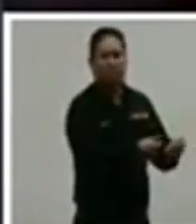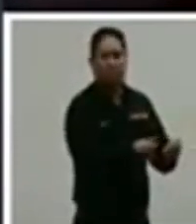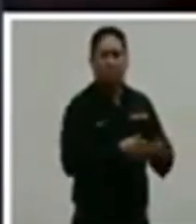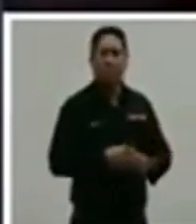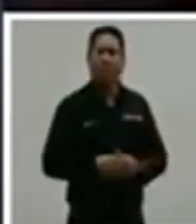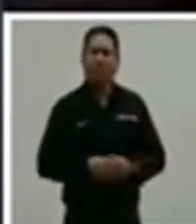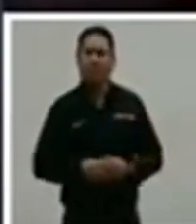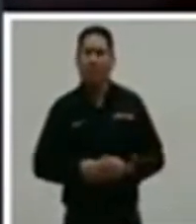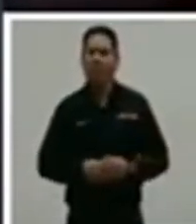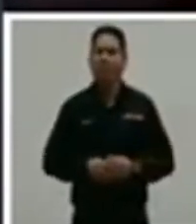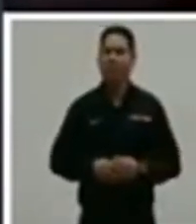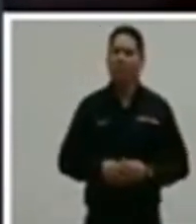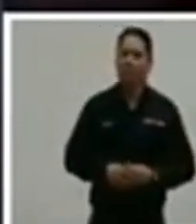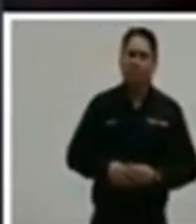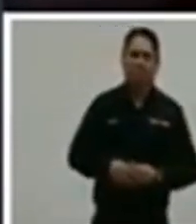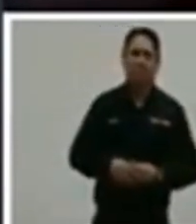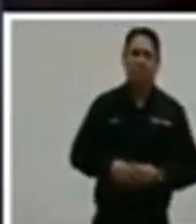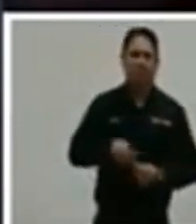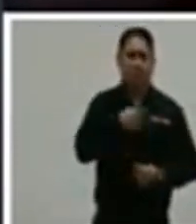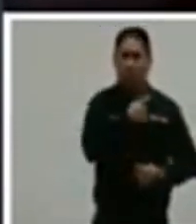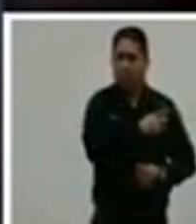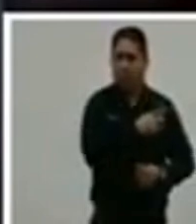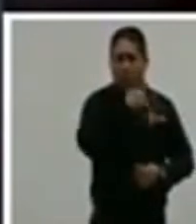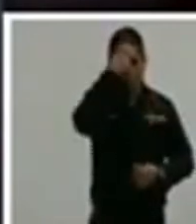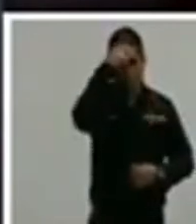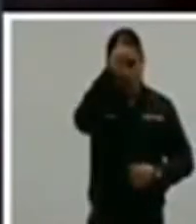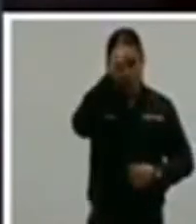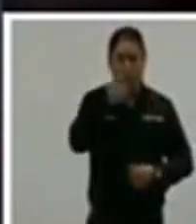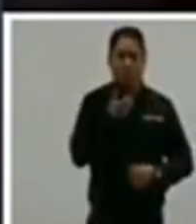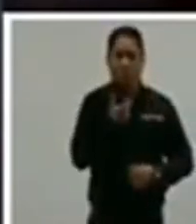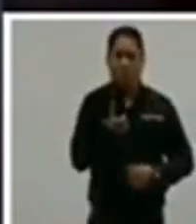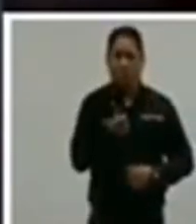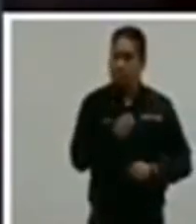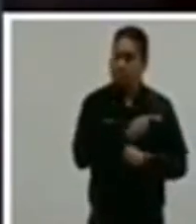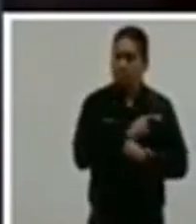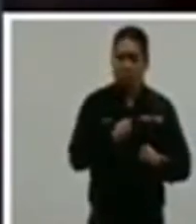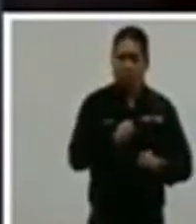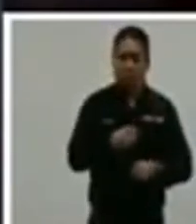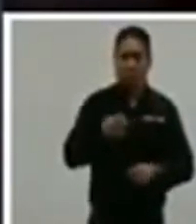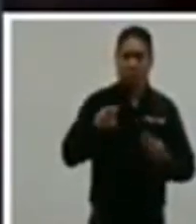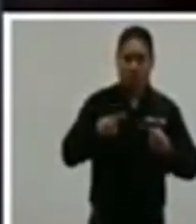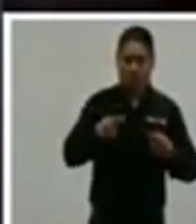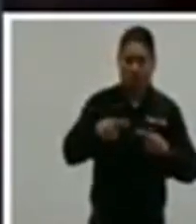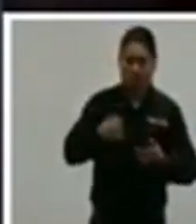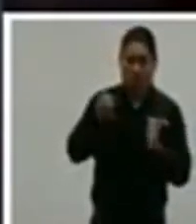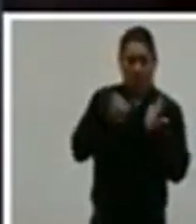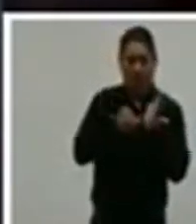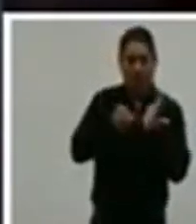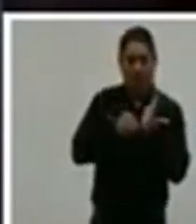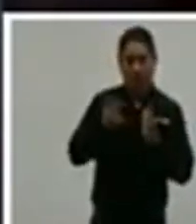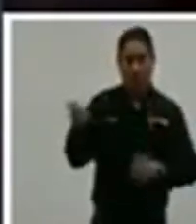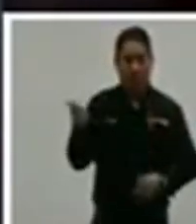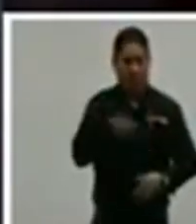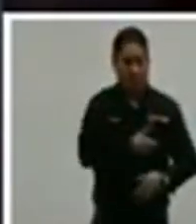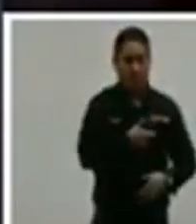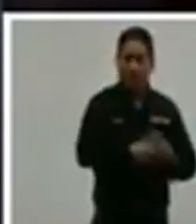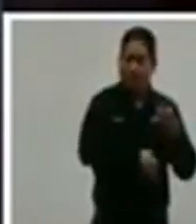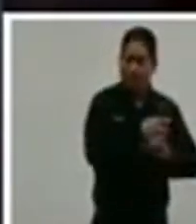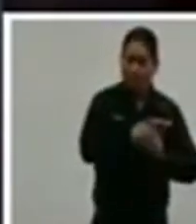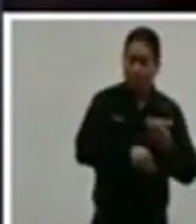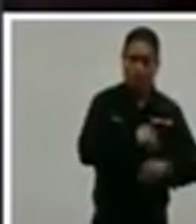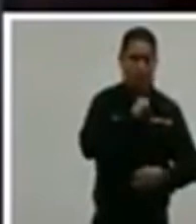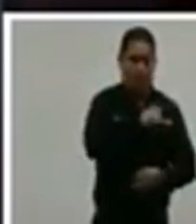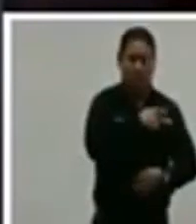son de ningún presidente municipal, lo he dicho recio y quedito. No son de los presidentes, son del pueblo de Chiapas. Y nosotros